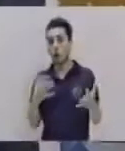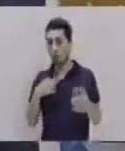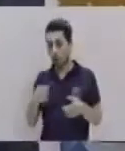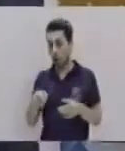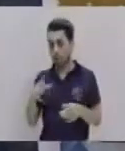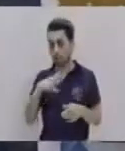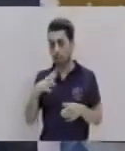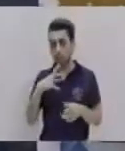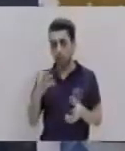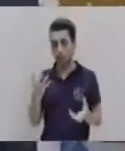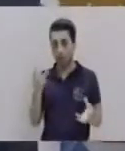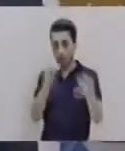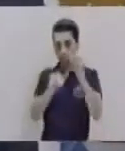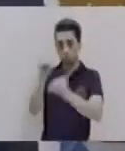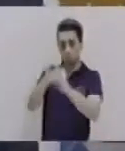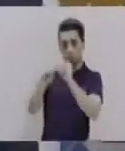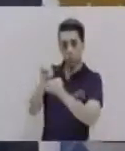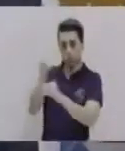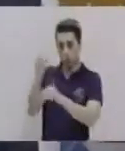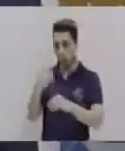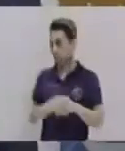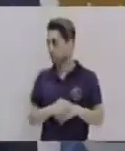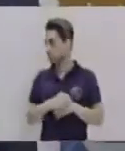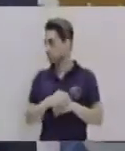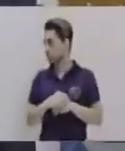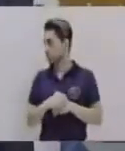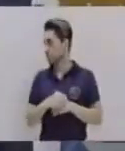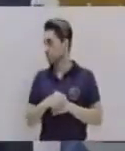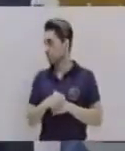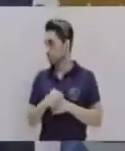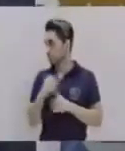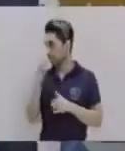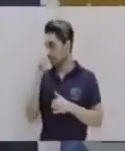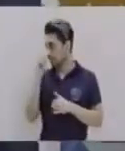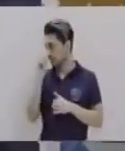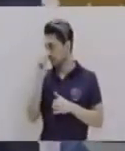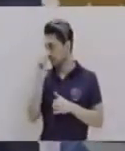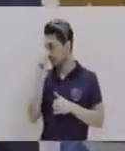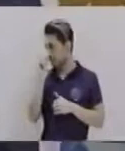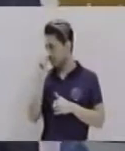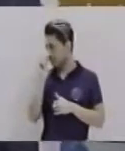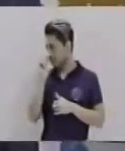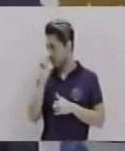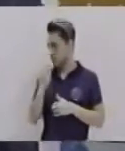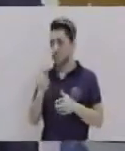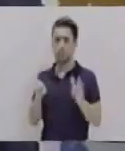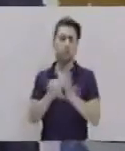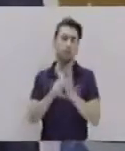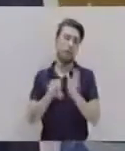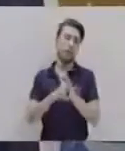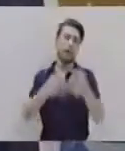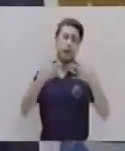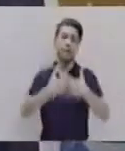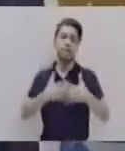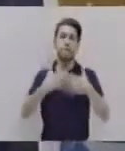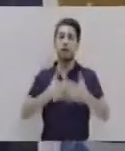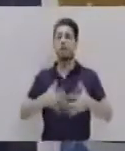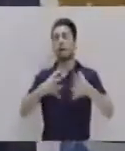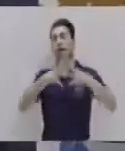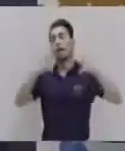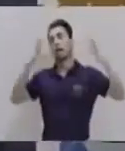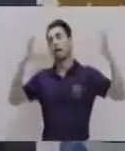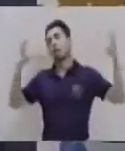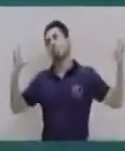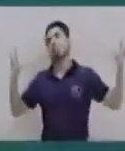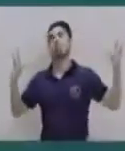la combinación de ambos. Por ejemplo, yo quiero decirte lo siguiente. Digamos que en una empresa muy grande que se dedica a